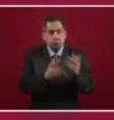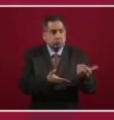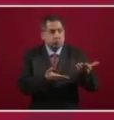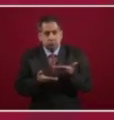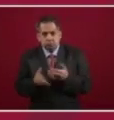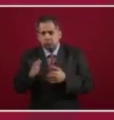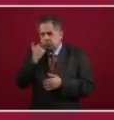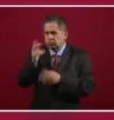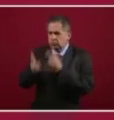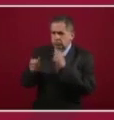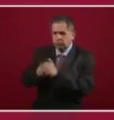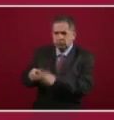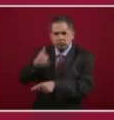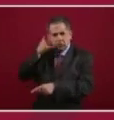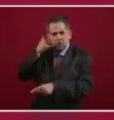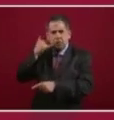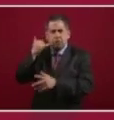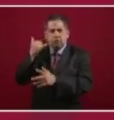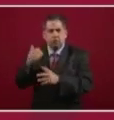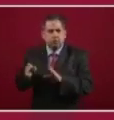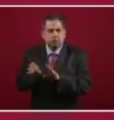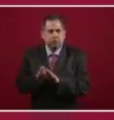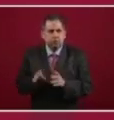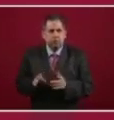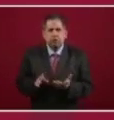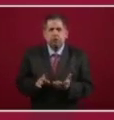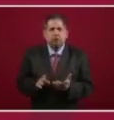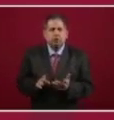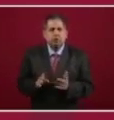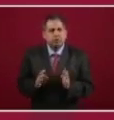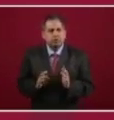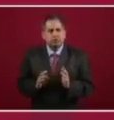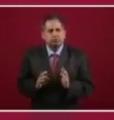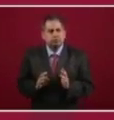pidió hablar conmigo por teteléfono, él